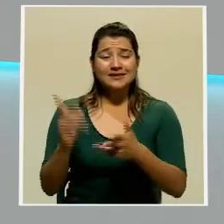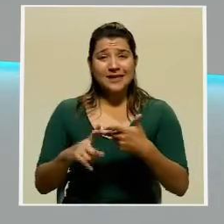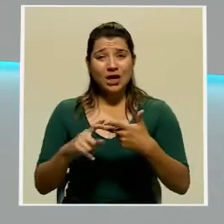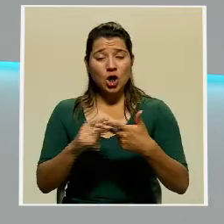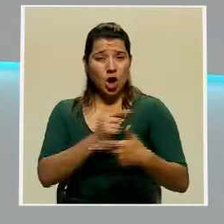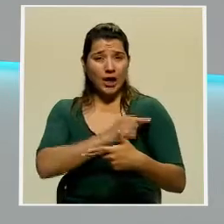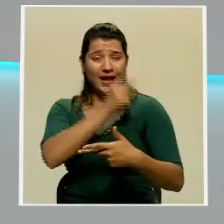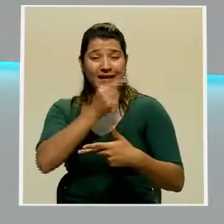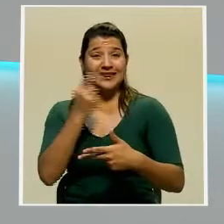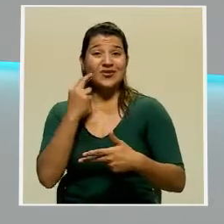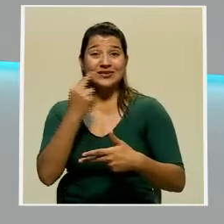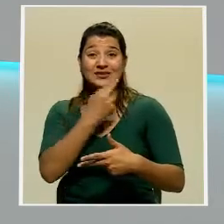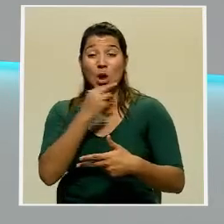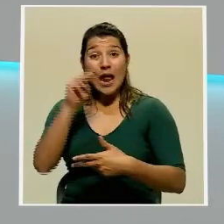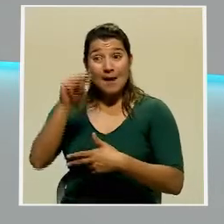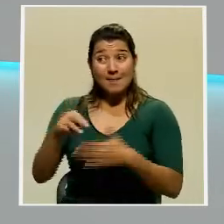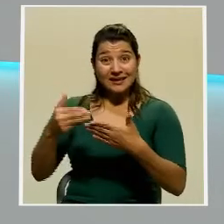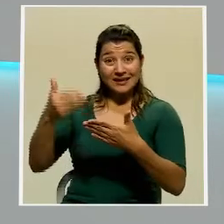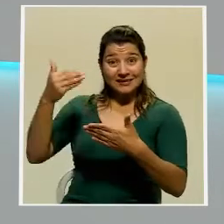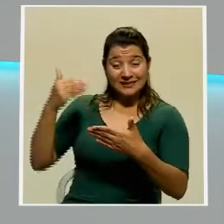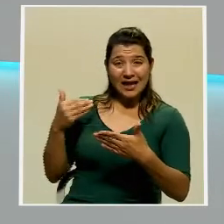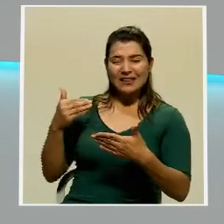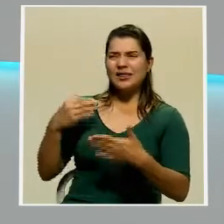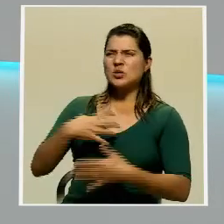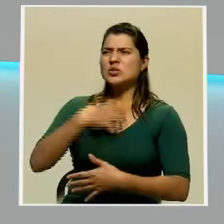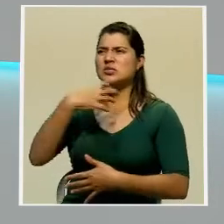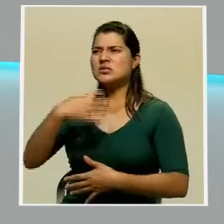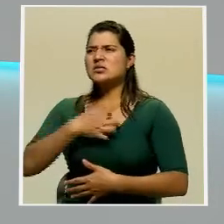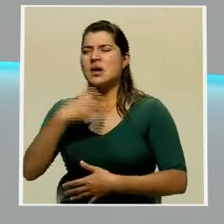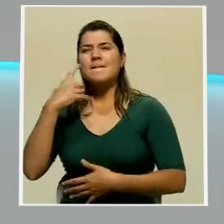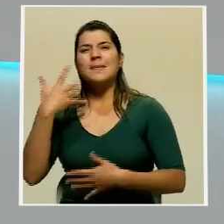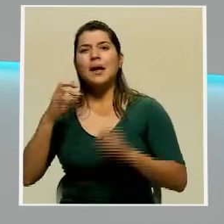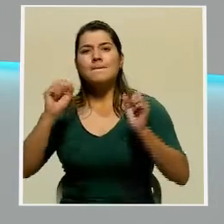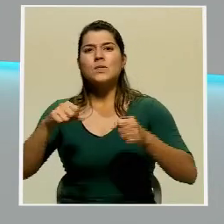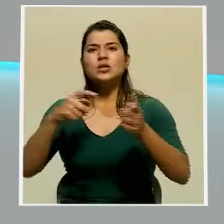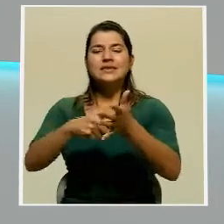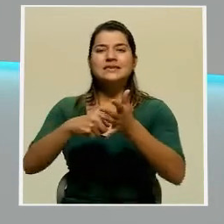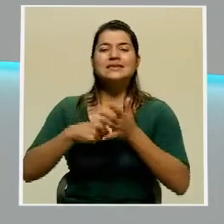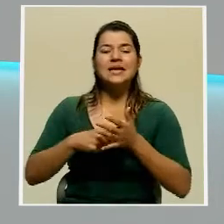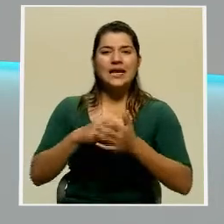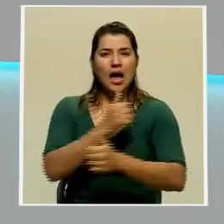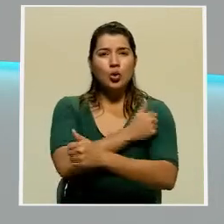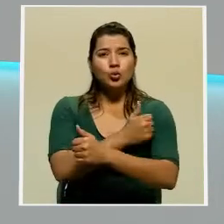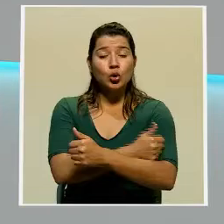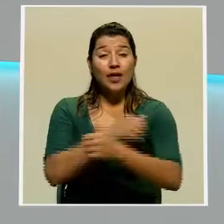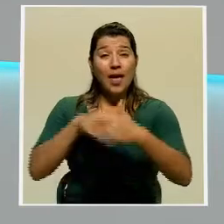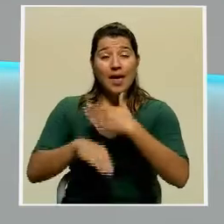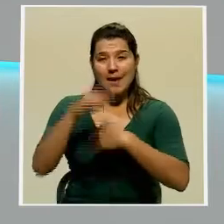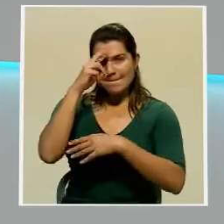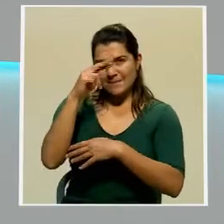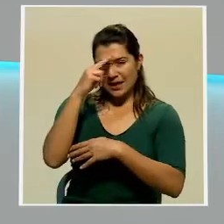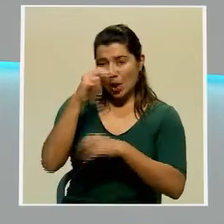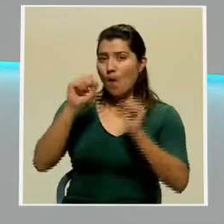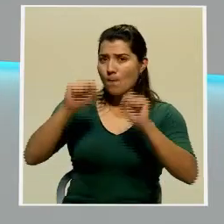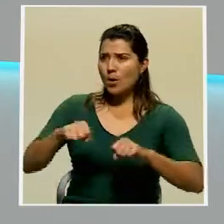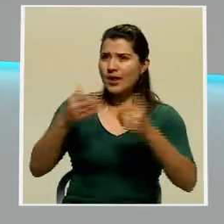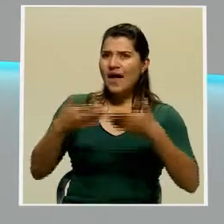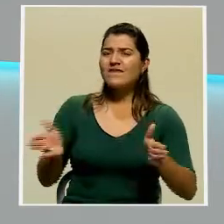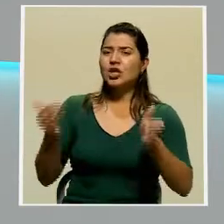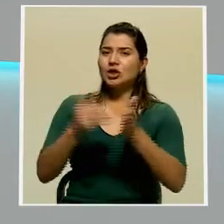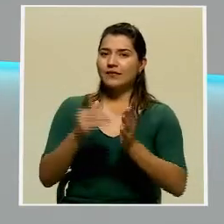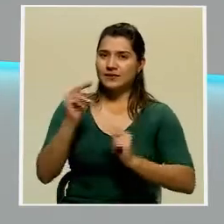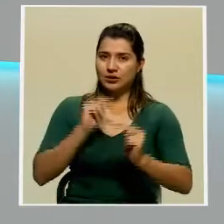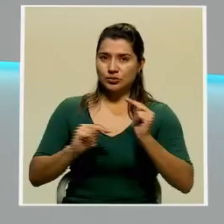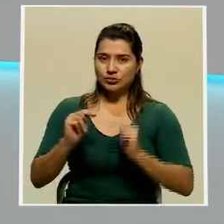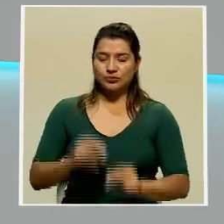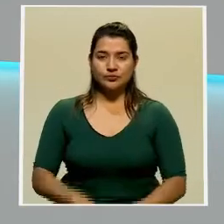protestaron el martes con un cacerolazo para exigir a las autoridades de de la Ciudad de México reabrir sus